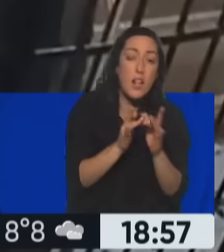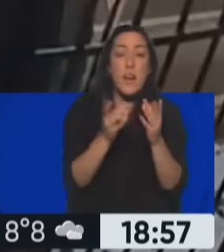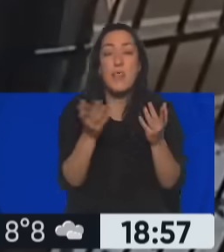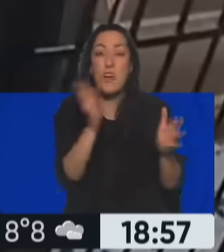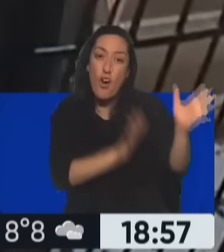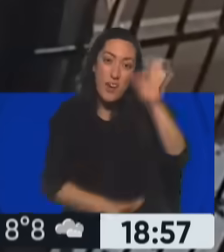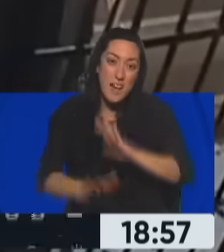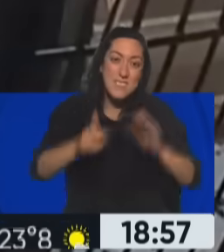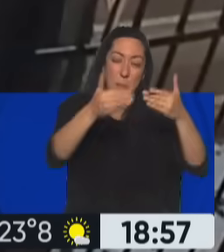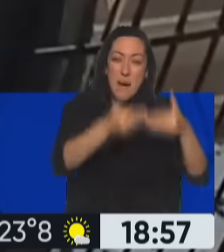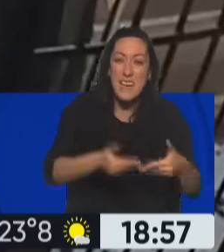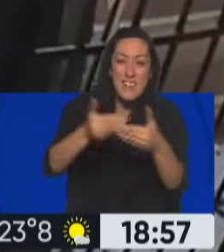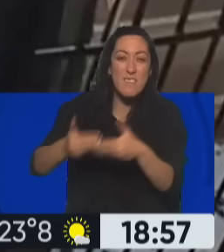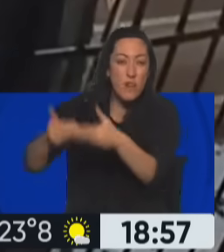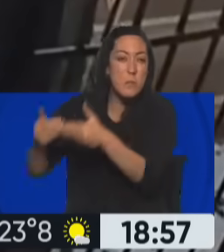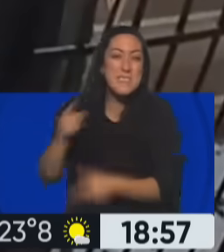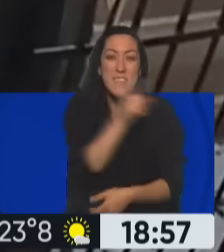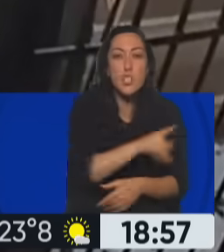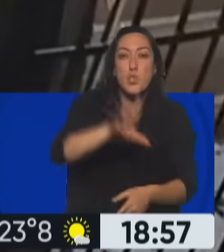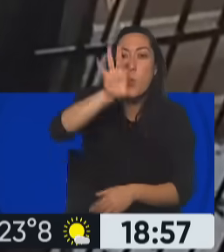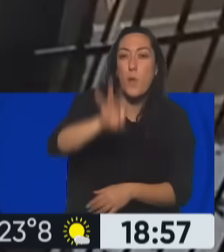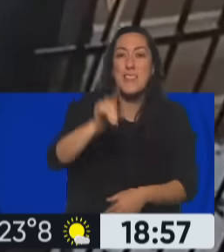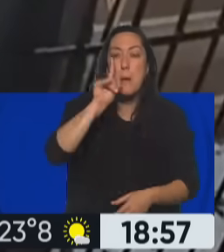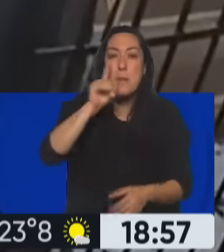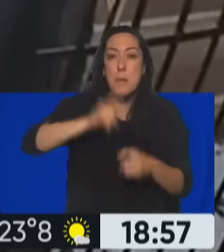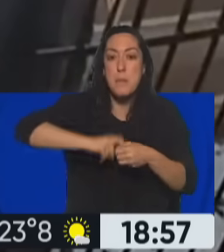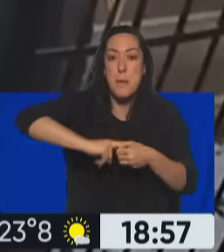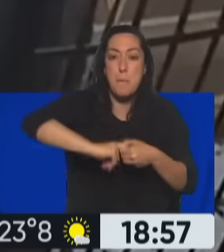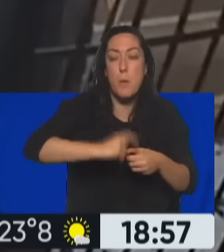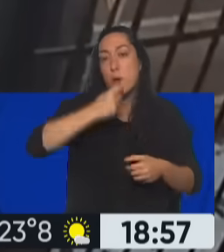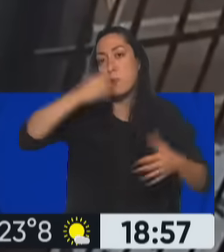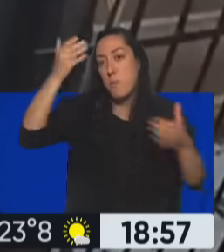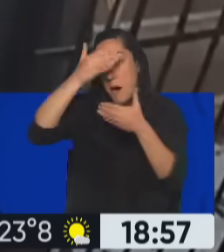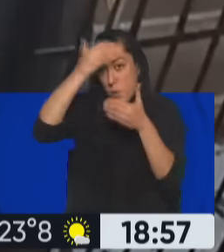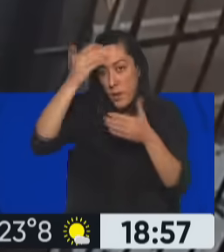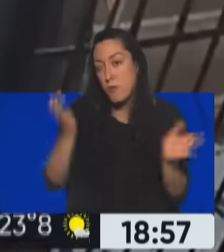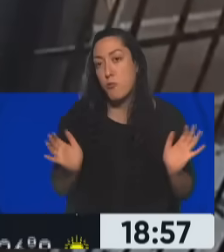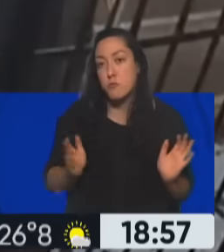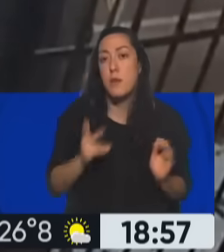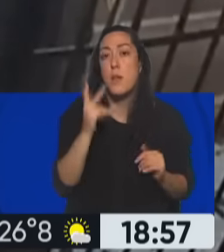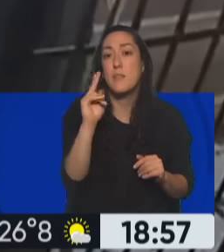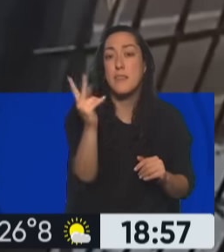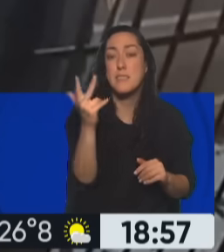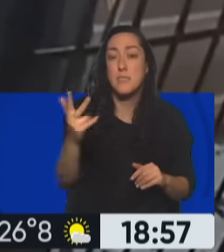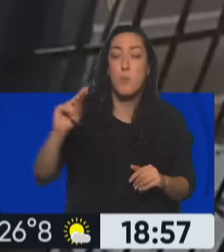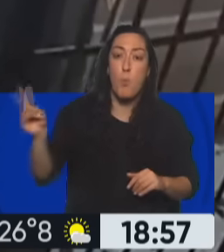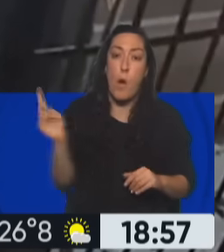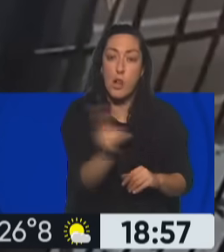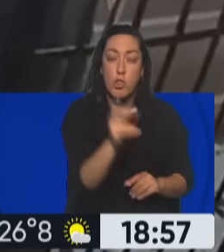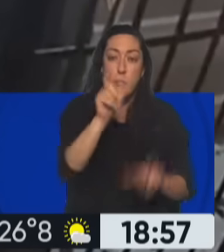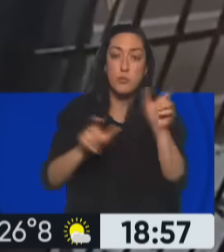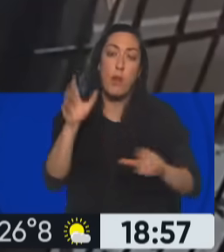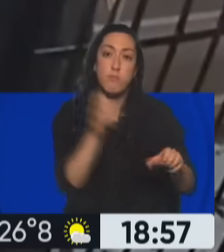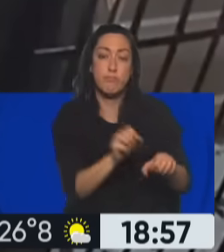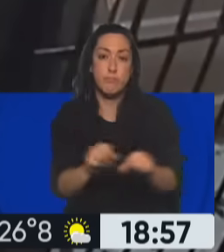con más de 150.000 miembros. En este caso, Marruecos, ¿no? Bueno, 3 muertos, miles de detenidos